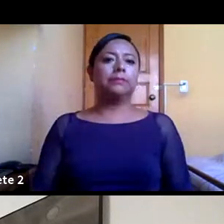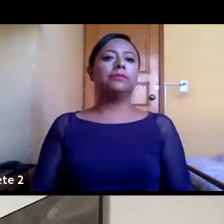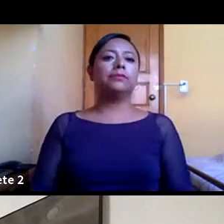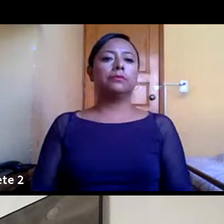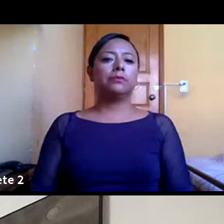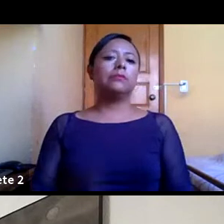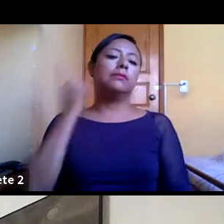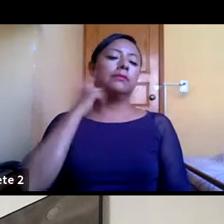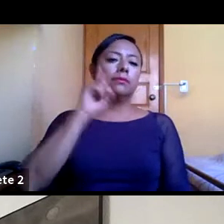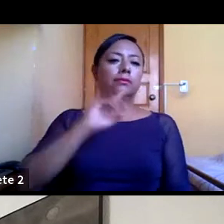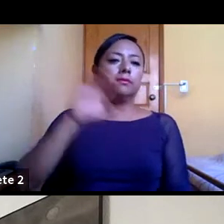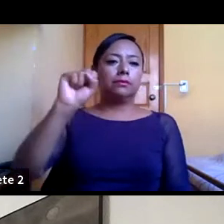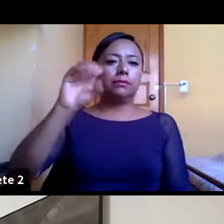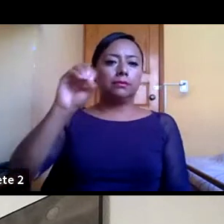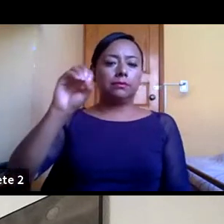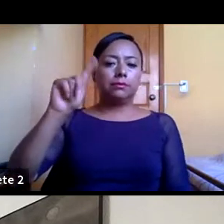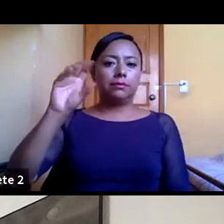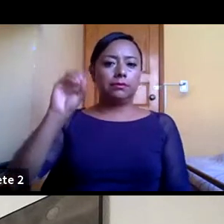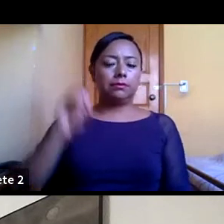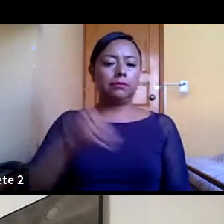La diputada Paula Soto.